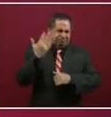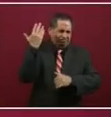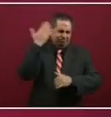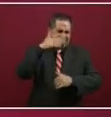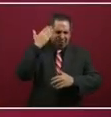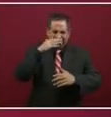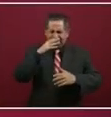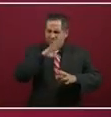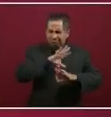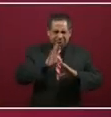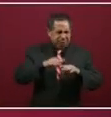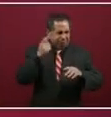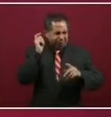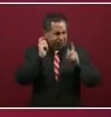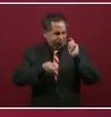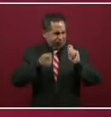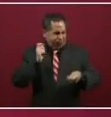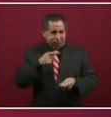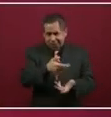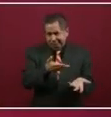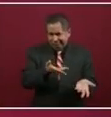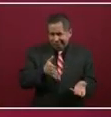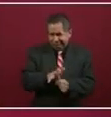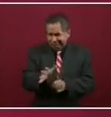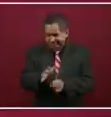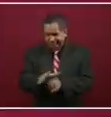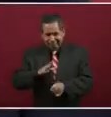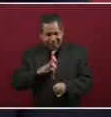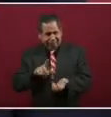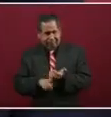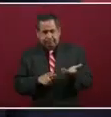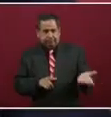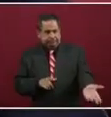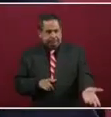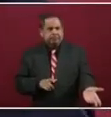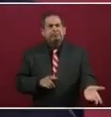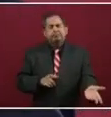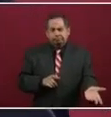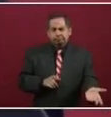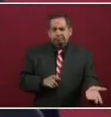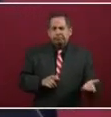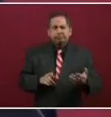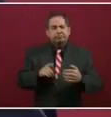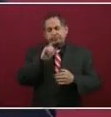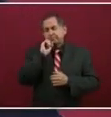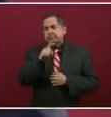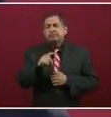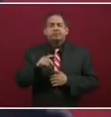utilizar lo que se tiene. Y muchas veces